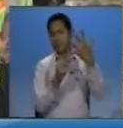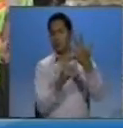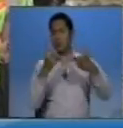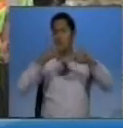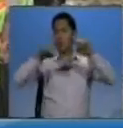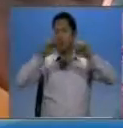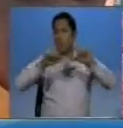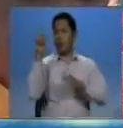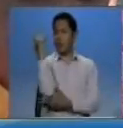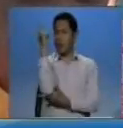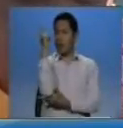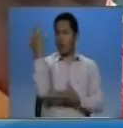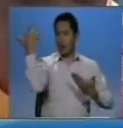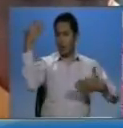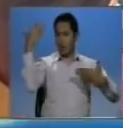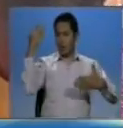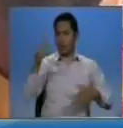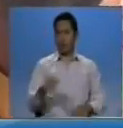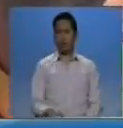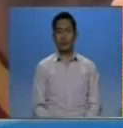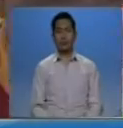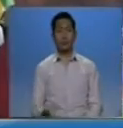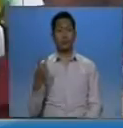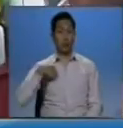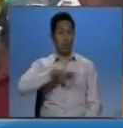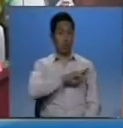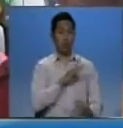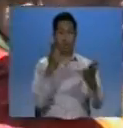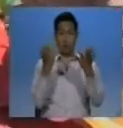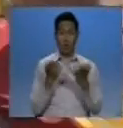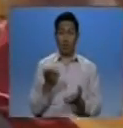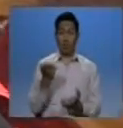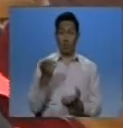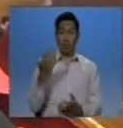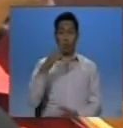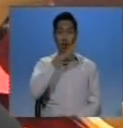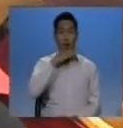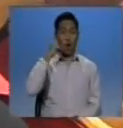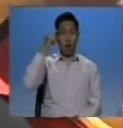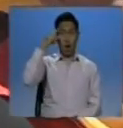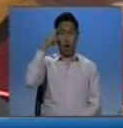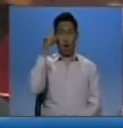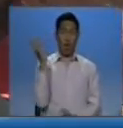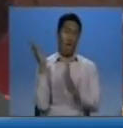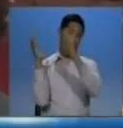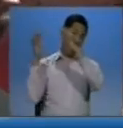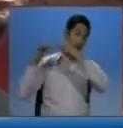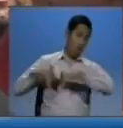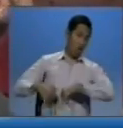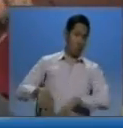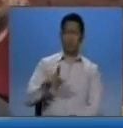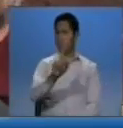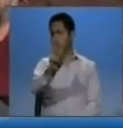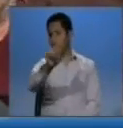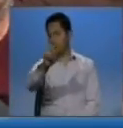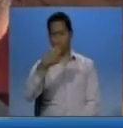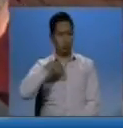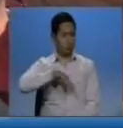Marcelo Larrea. Nosotros no vamos buscando que se caiga Correa. Nosotros hemos dicho con absoluta